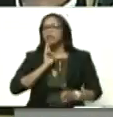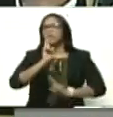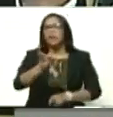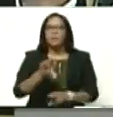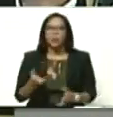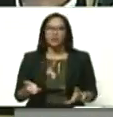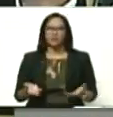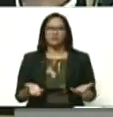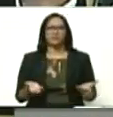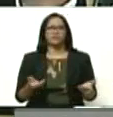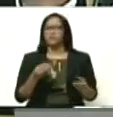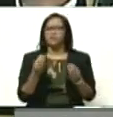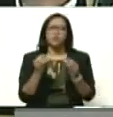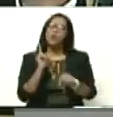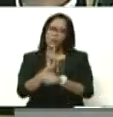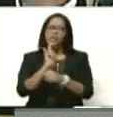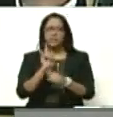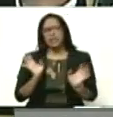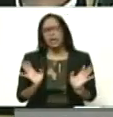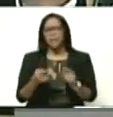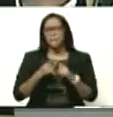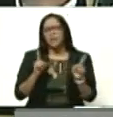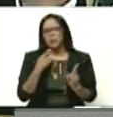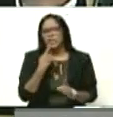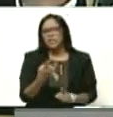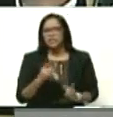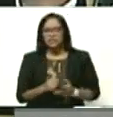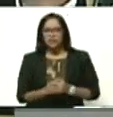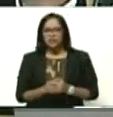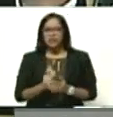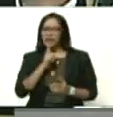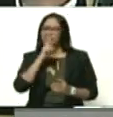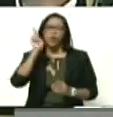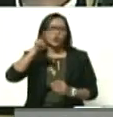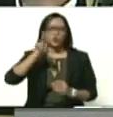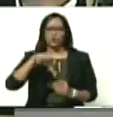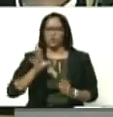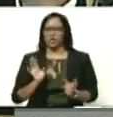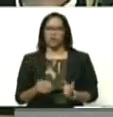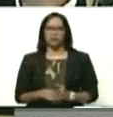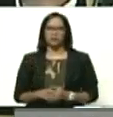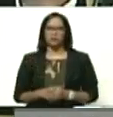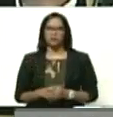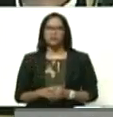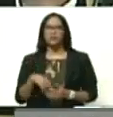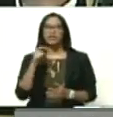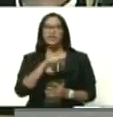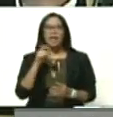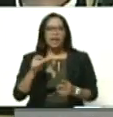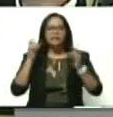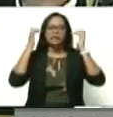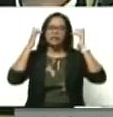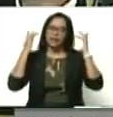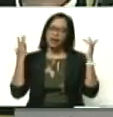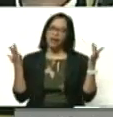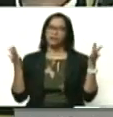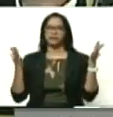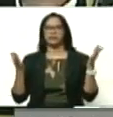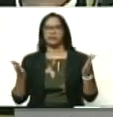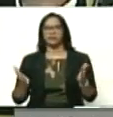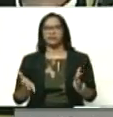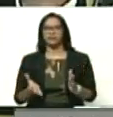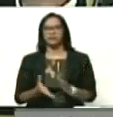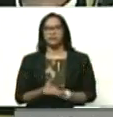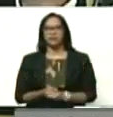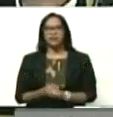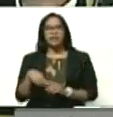dicen puras mentiras muchas veces pero te dicen callao no se quedan nunca en la gente inteligente la